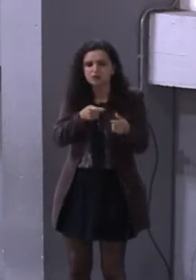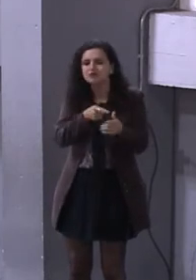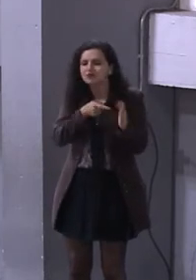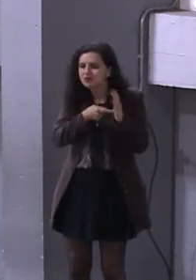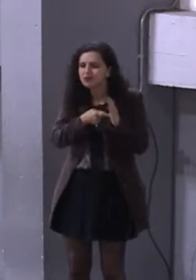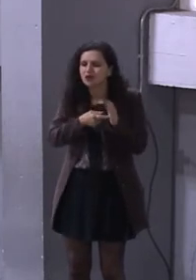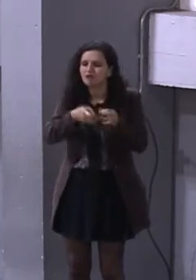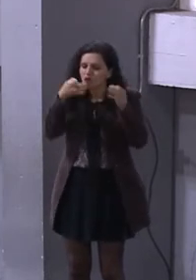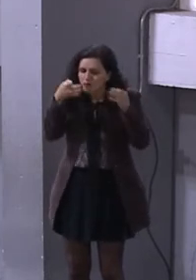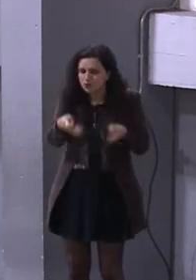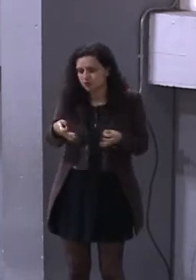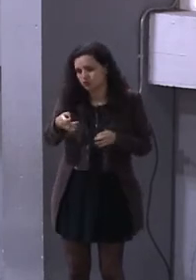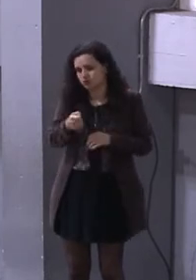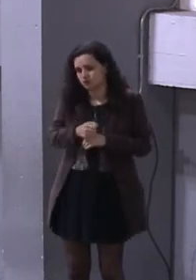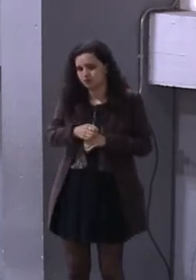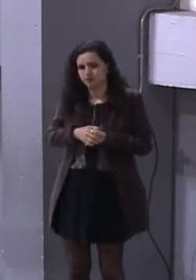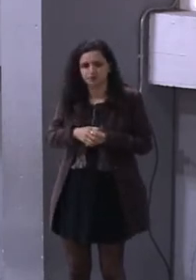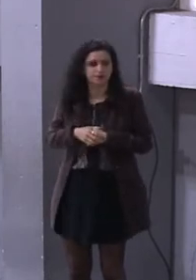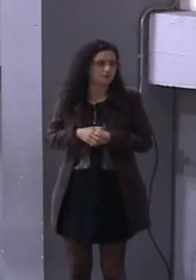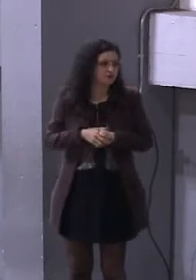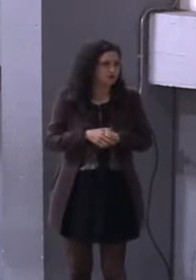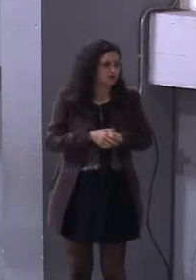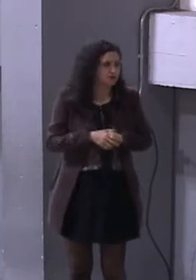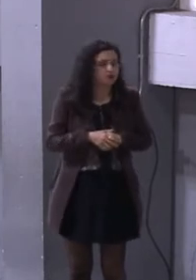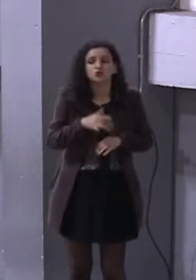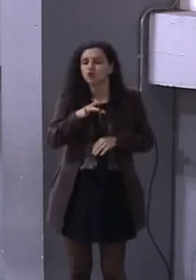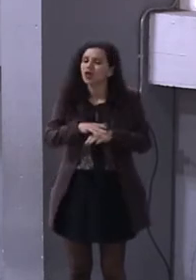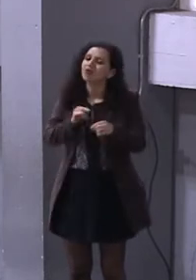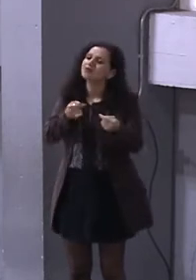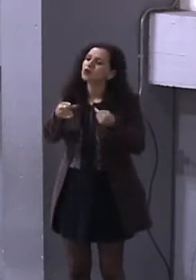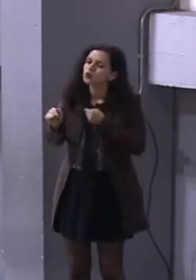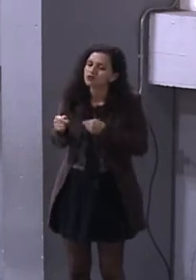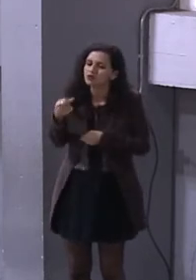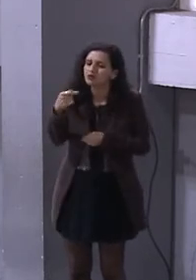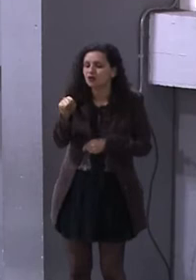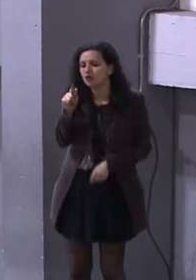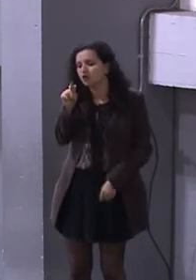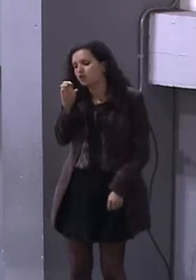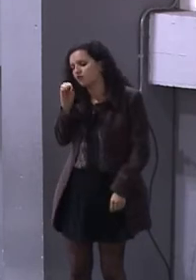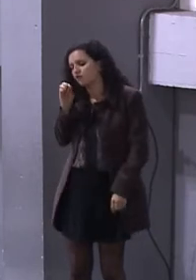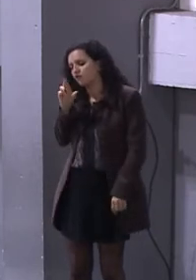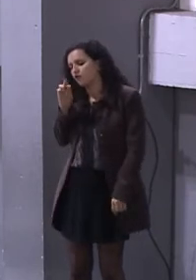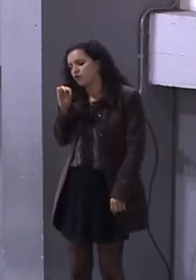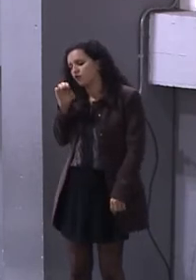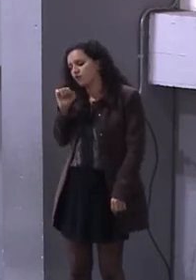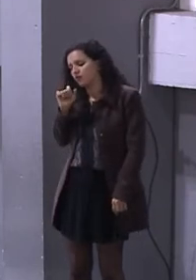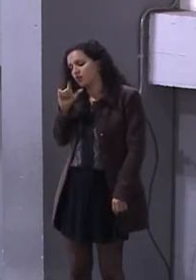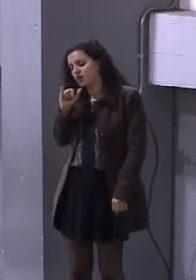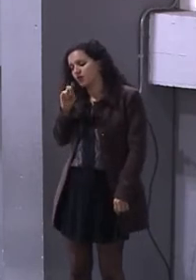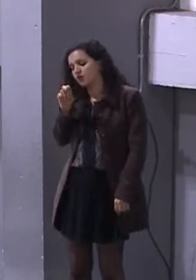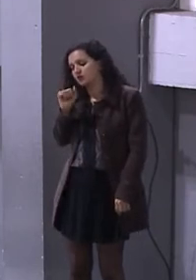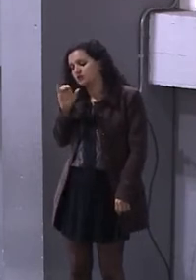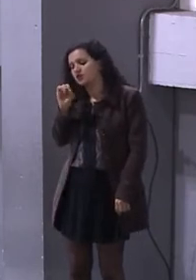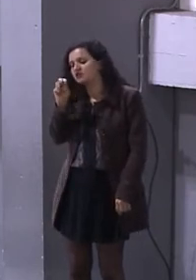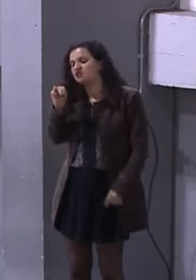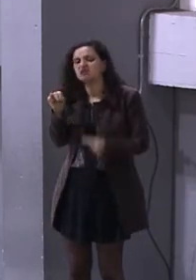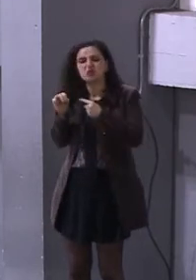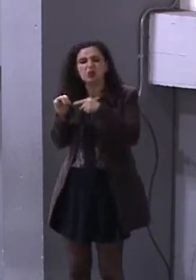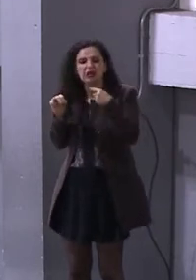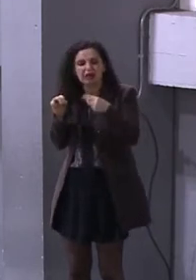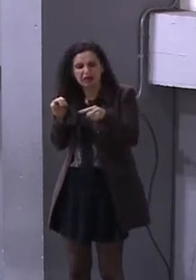dicha formalización. Tenemos que discutir qué entendemos por formalización, cuáles son las diferentes concepciones de